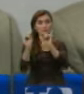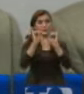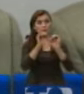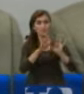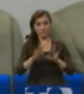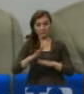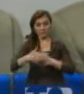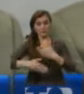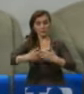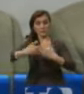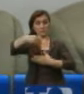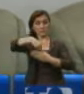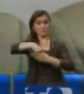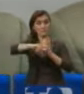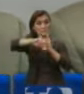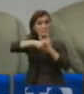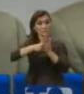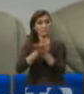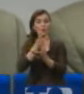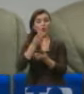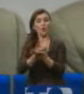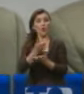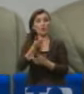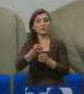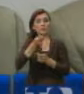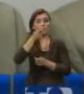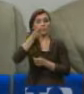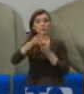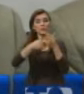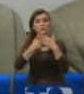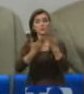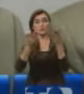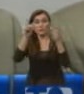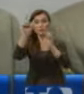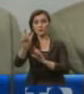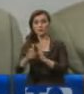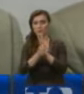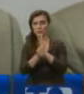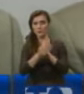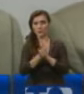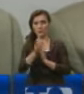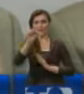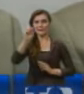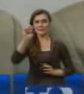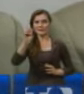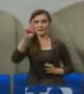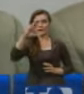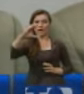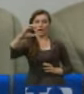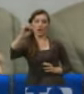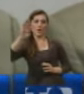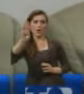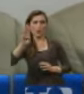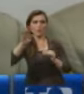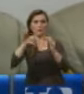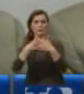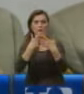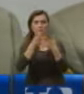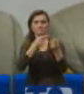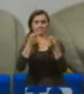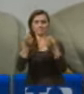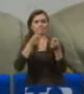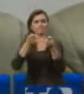los procesos dentro de la entidad, sino también la capacidad que ha tenido el CERCOV de forma radical de